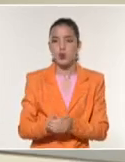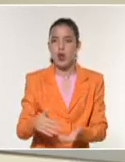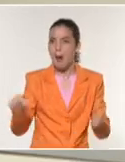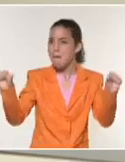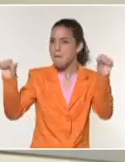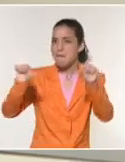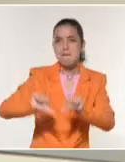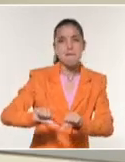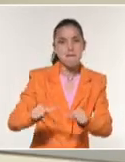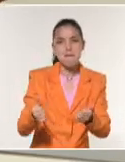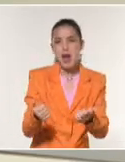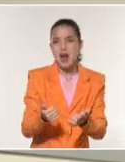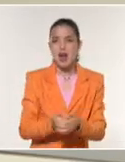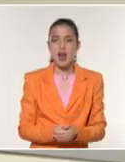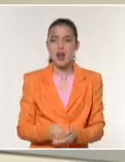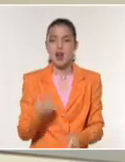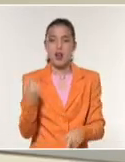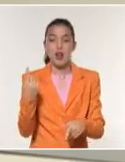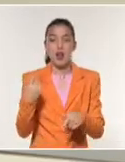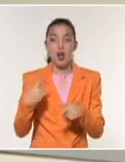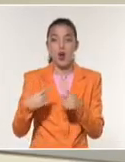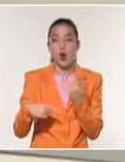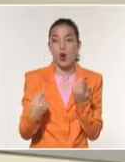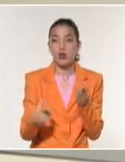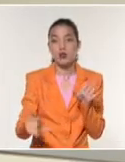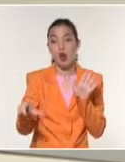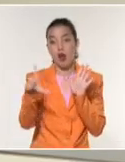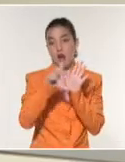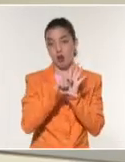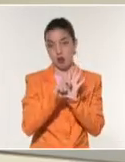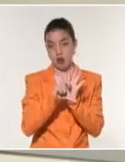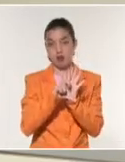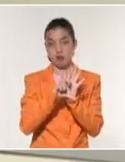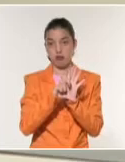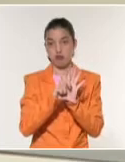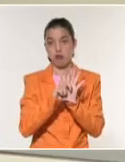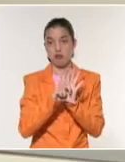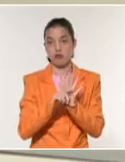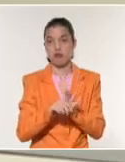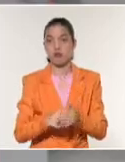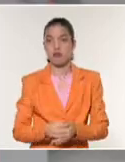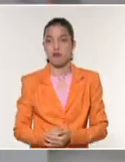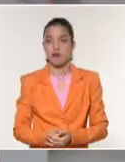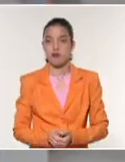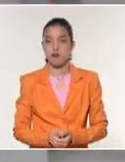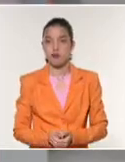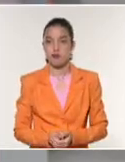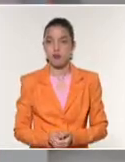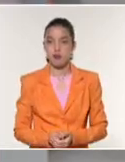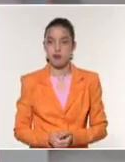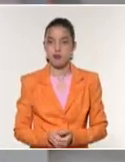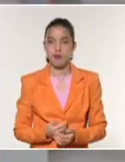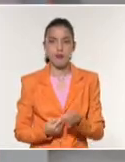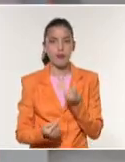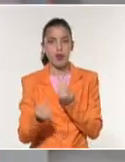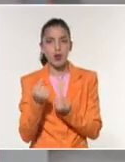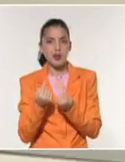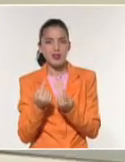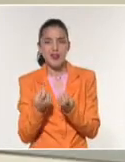que va en contra también a los postulados que están regulados. ¿Qué otra cuestión le parece importante